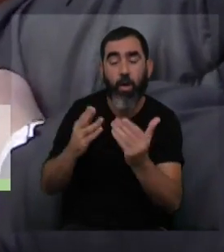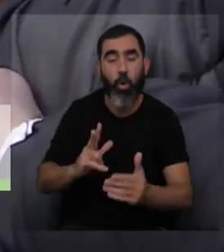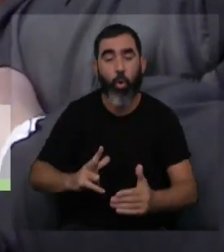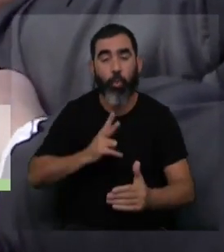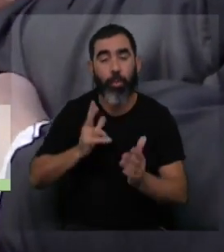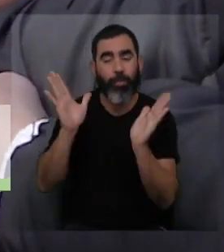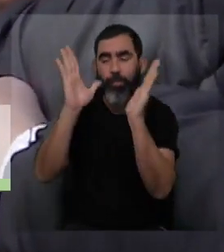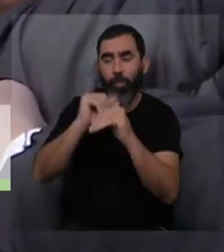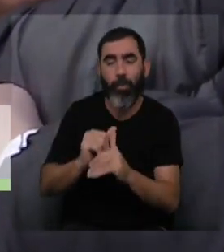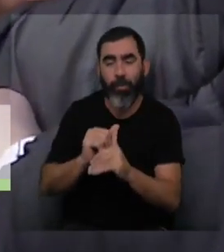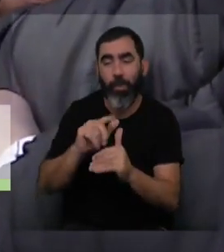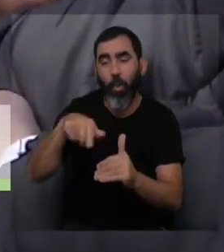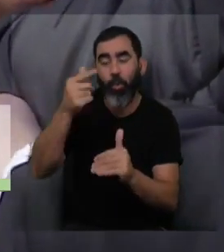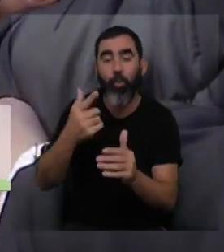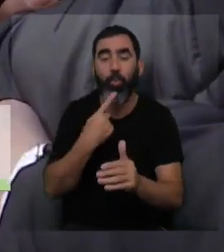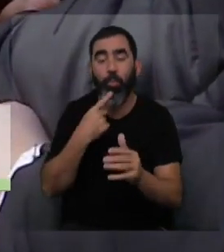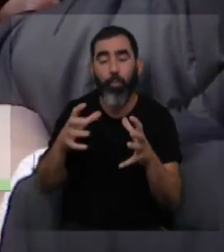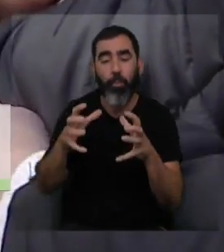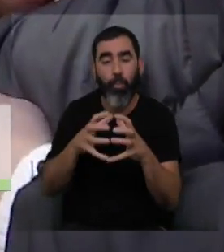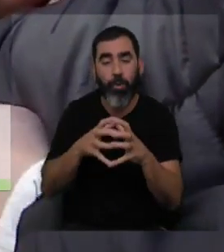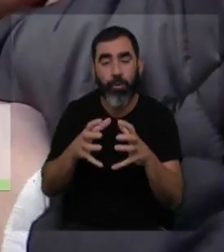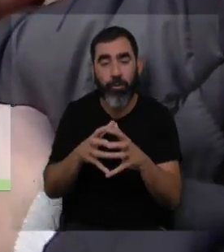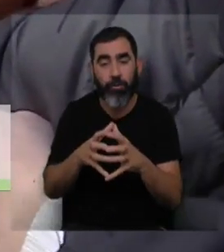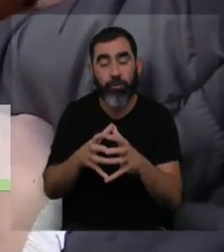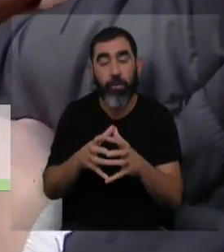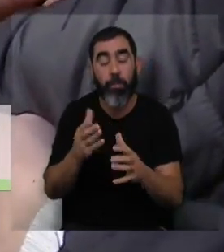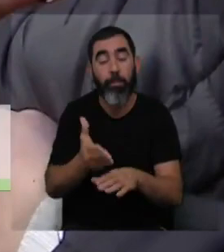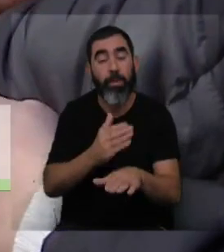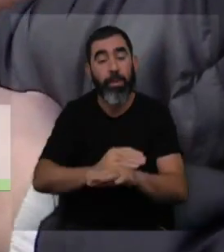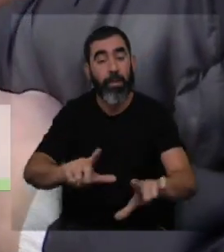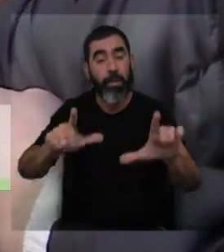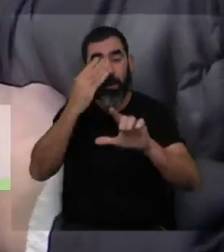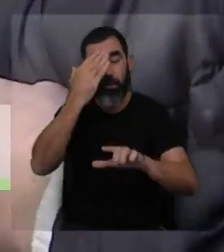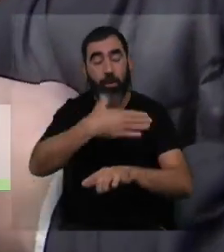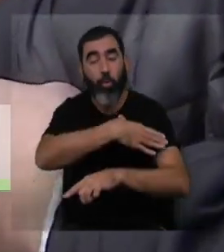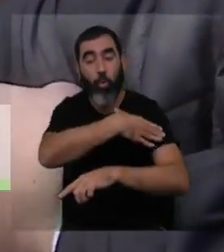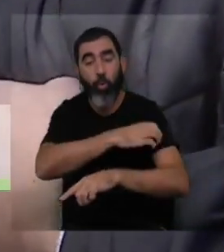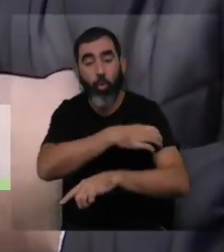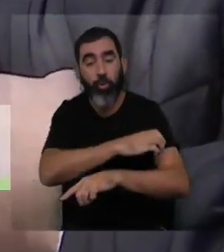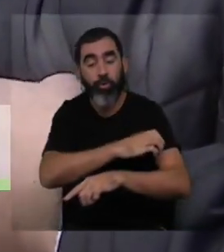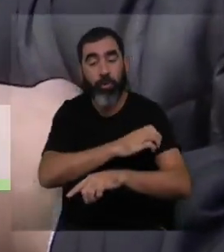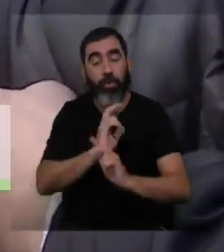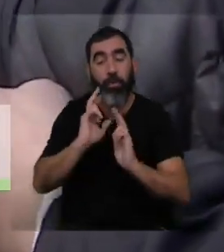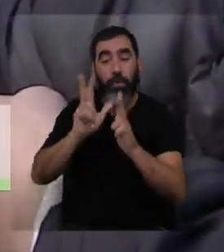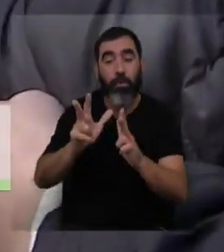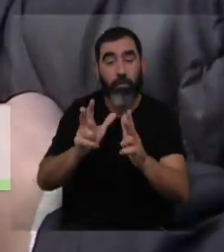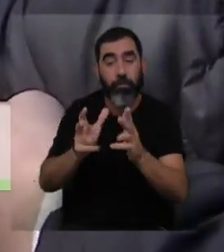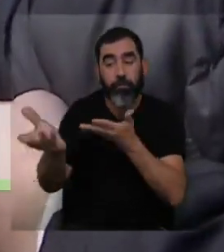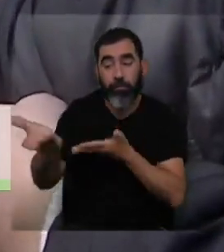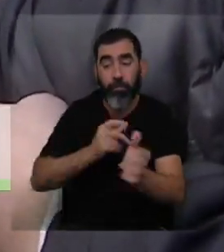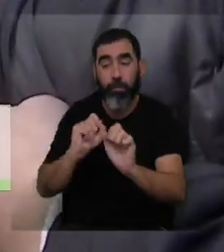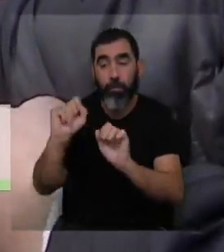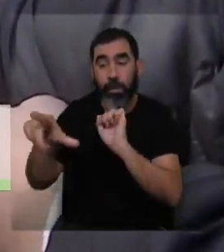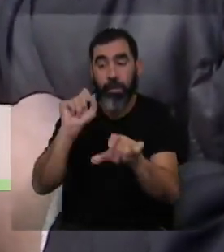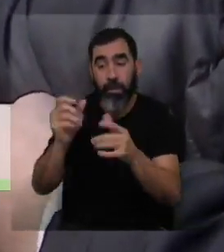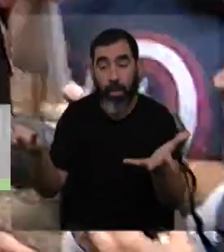privadas no pueden condicionar al resto del partido político. Por su parte, el precandidato del Frente Amplio, Yamandú Orsi, señaló que el intercambio de mensajes